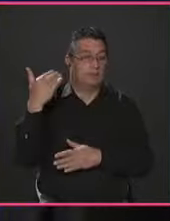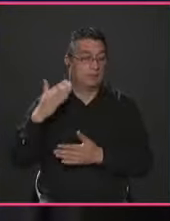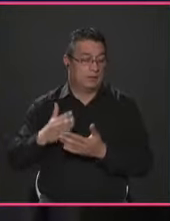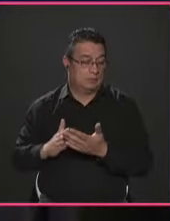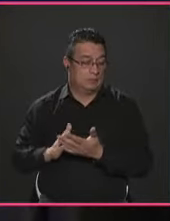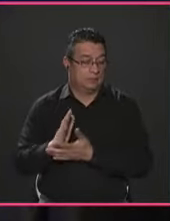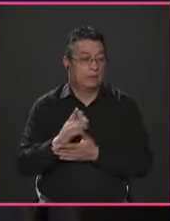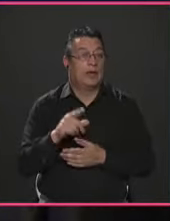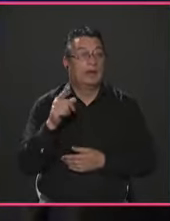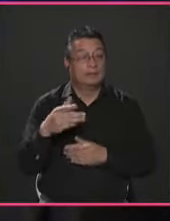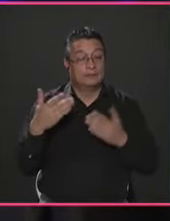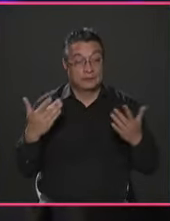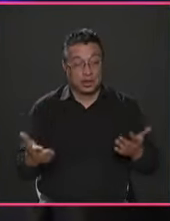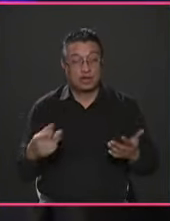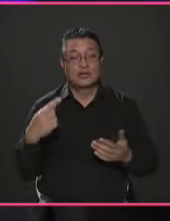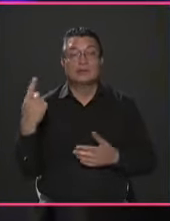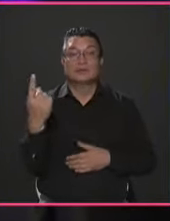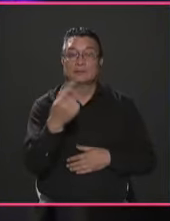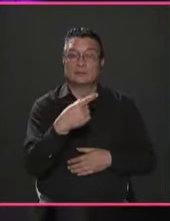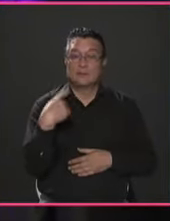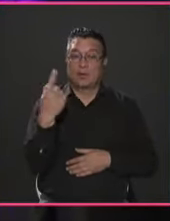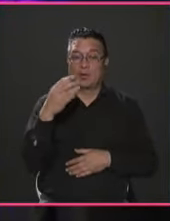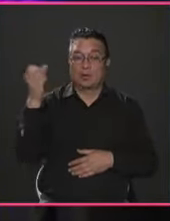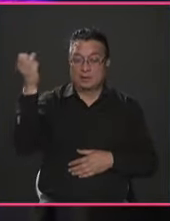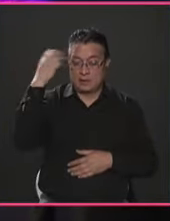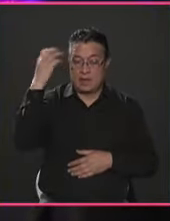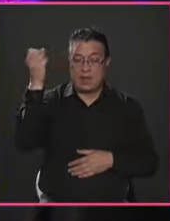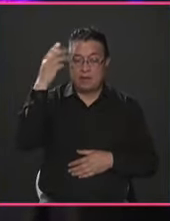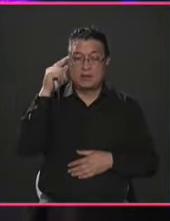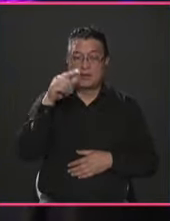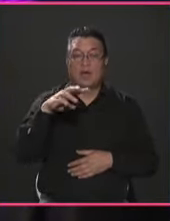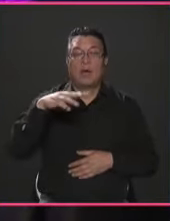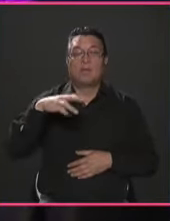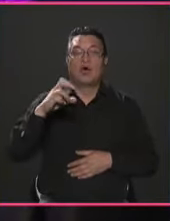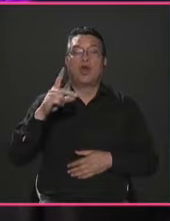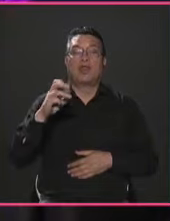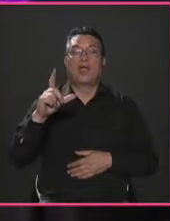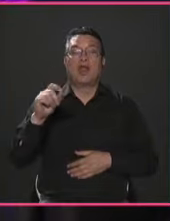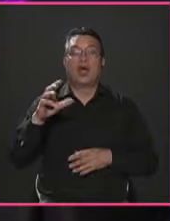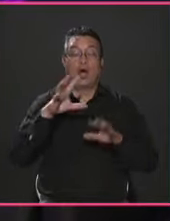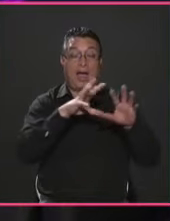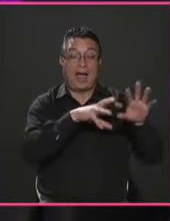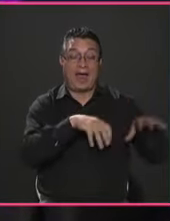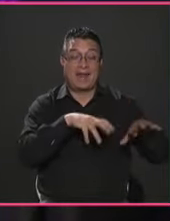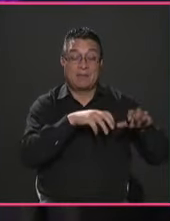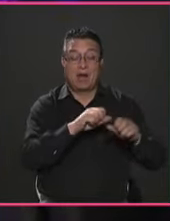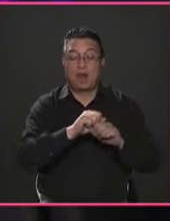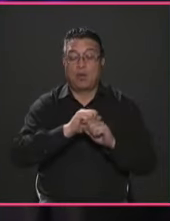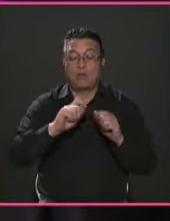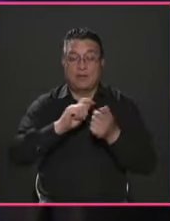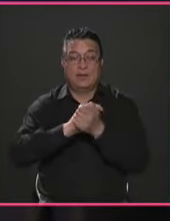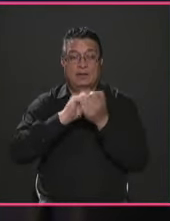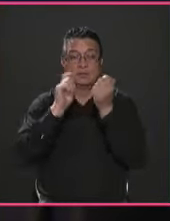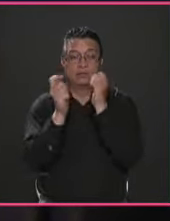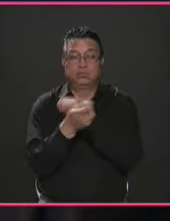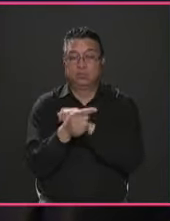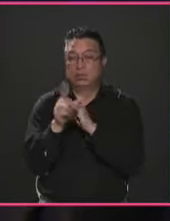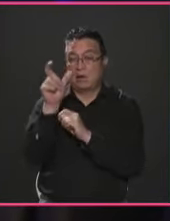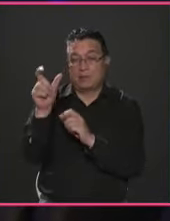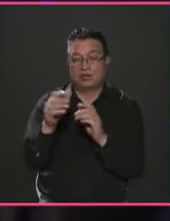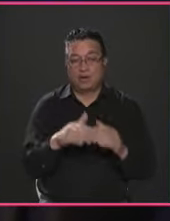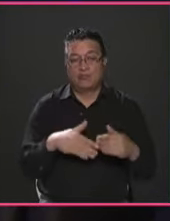entonces lo que sea que aprendimos el modelo animales no podían ser traspasados muy bien a este